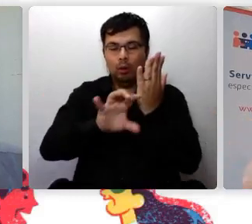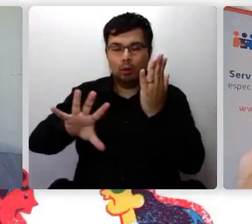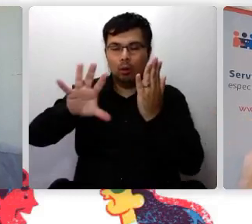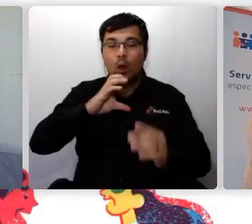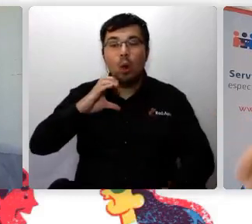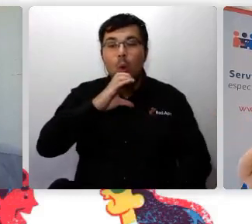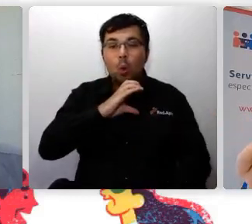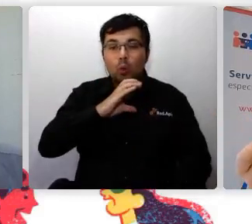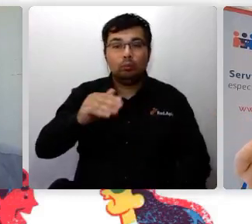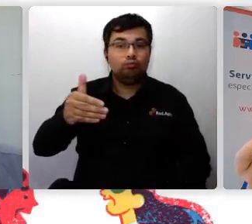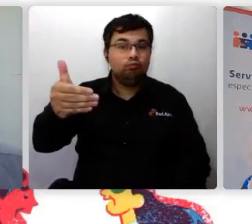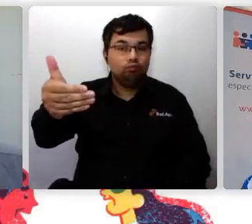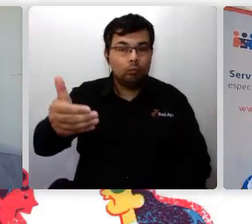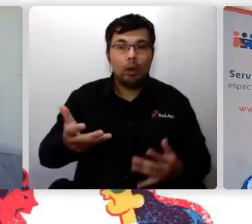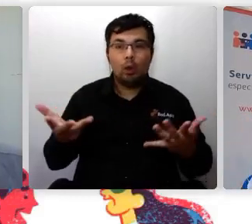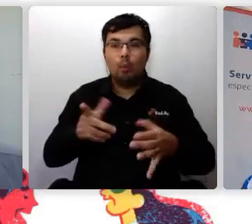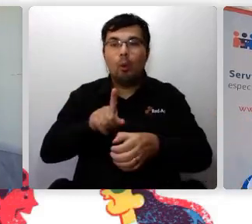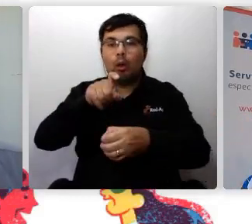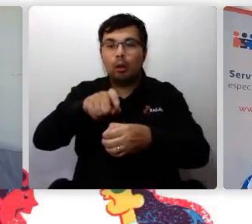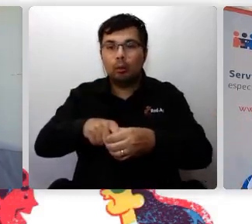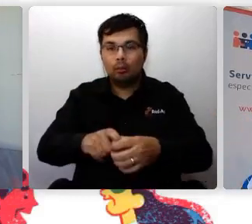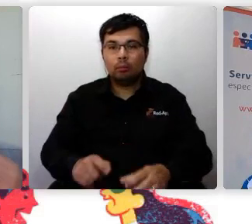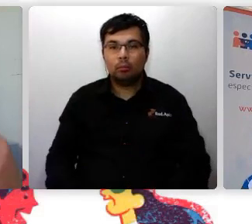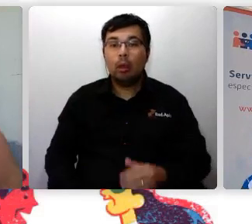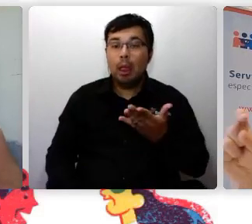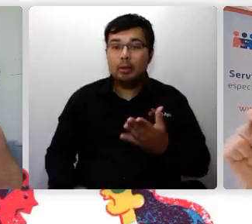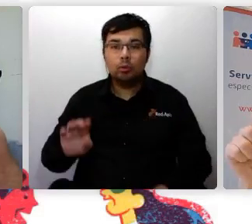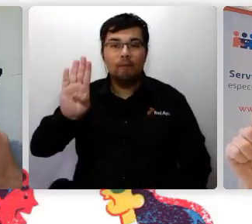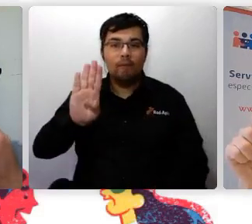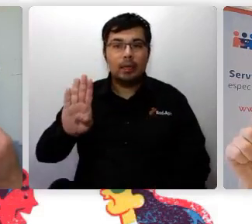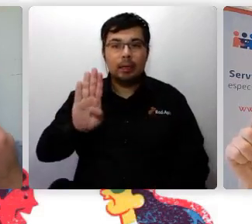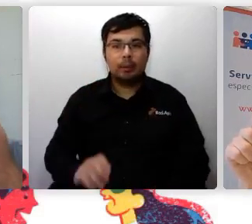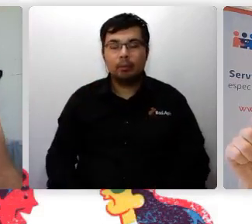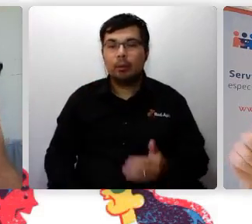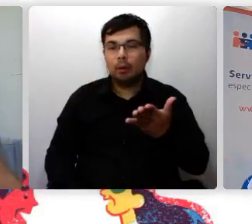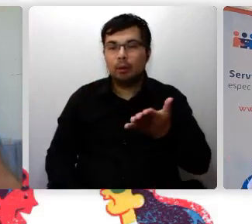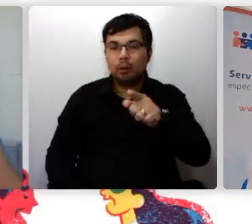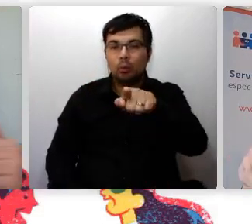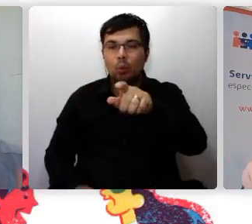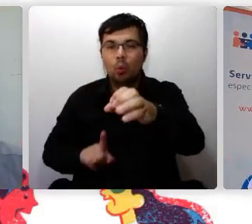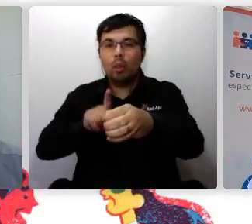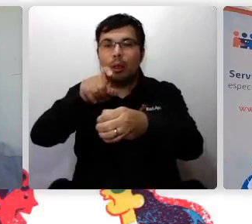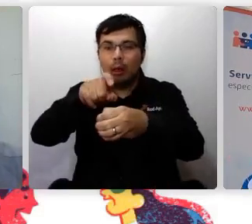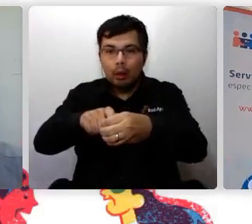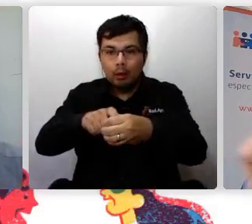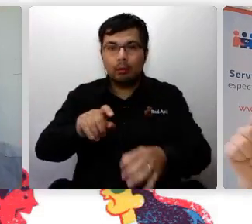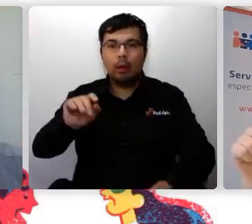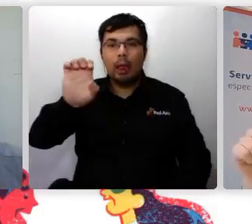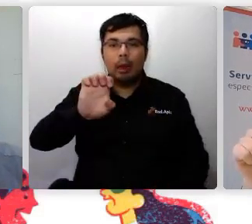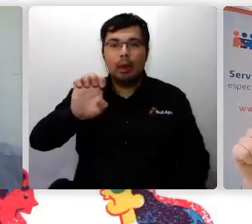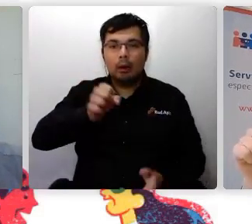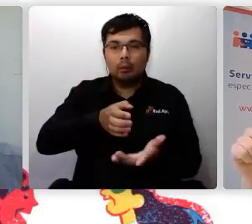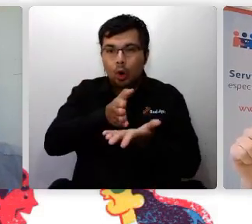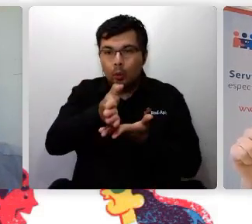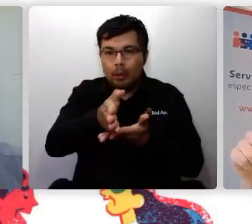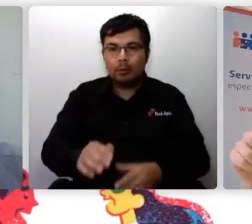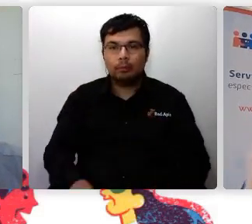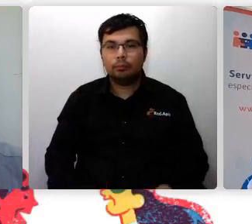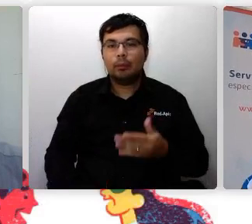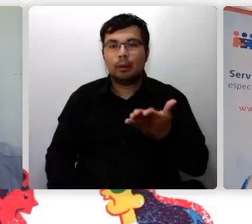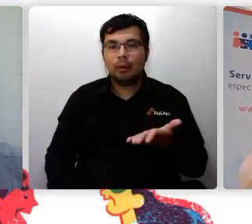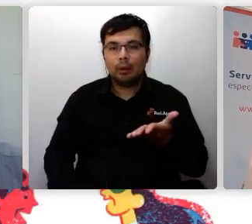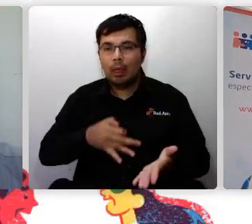los cursos ya que vienen. Y cómo inscribirse. Es básicamente eso. Básicamente uno se inscribe a contar dinero, uno van a salir las